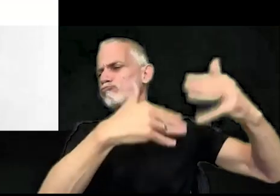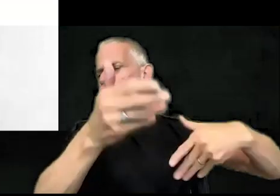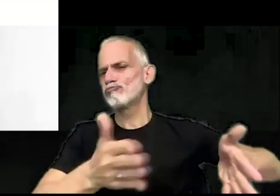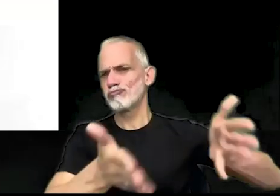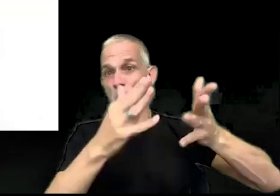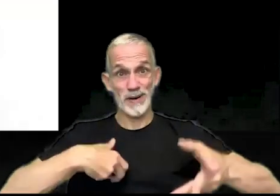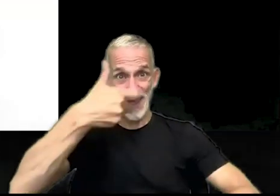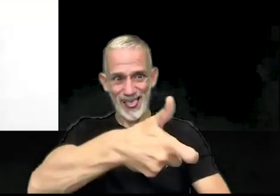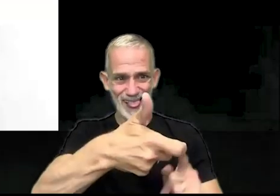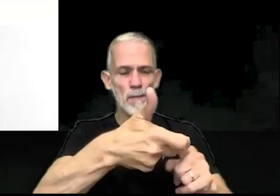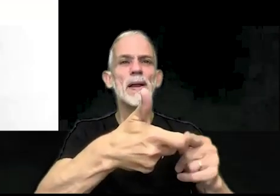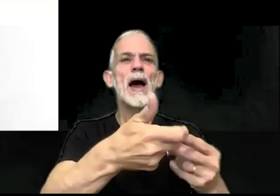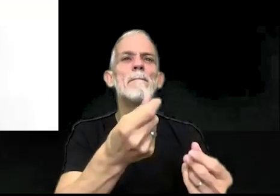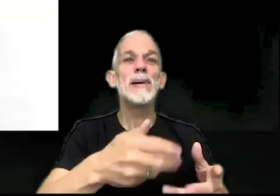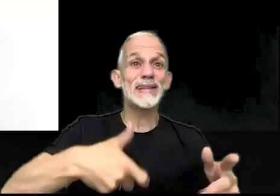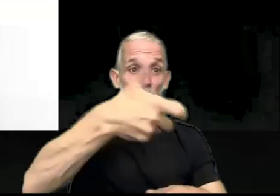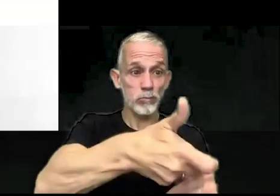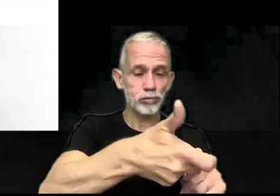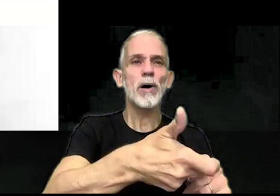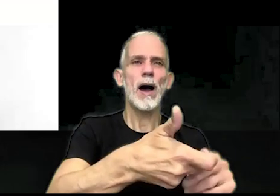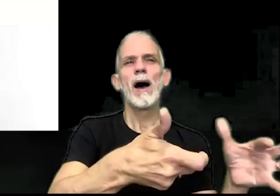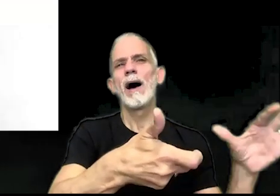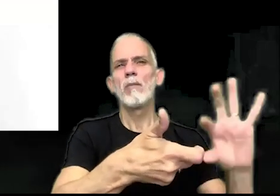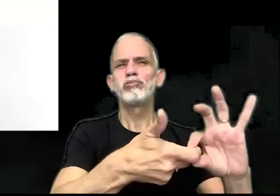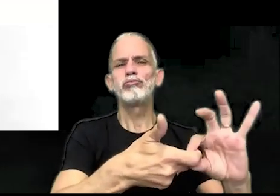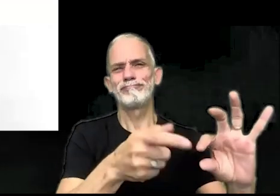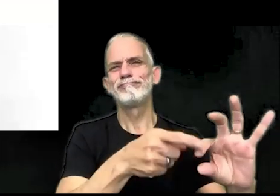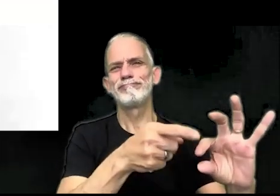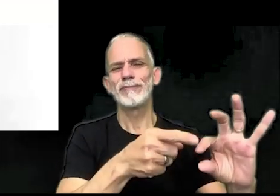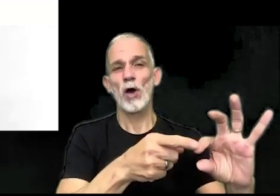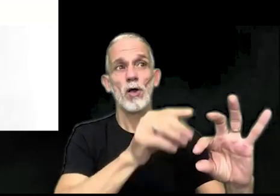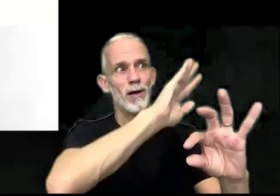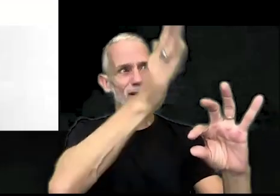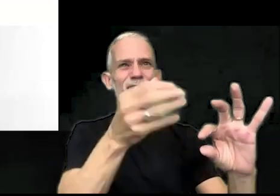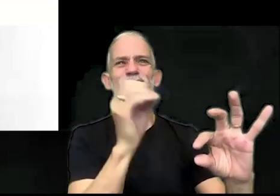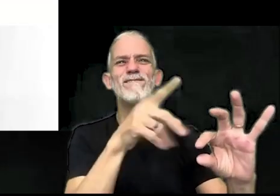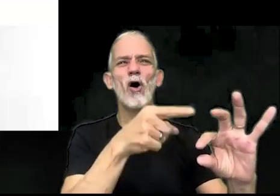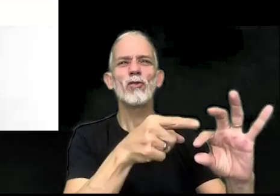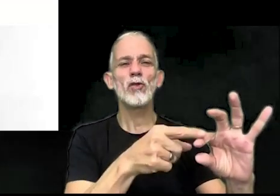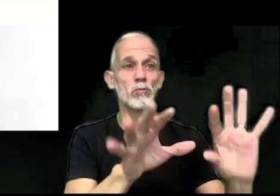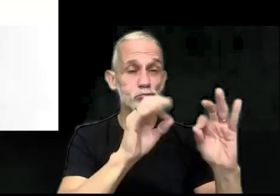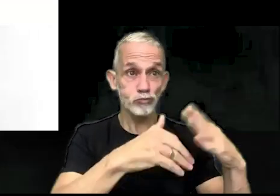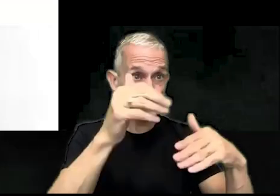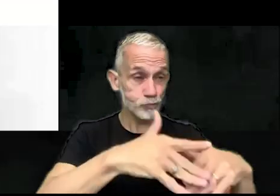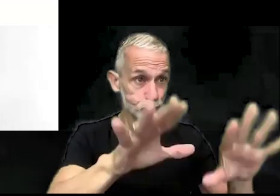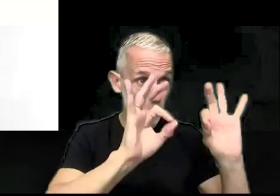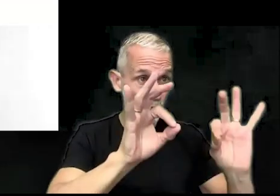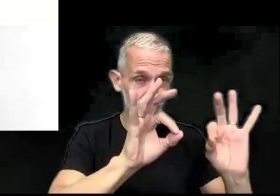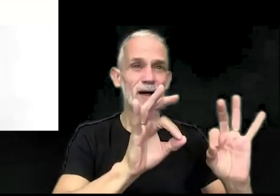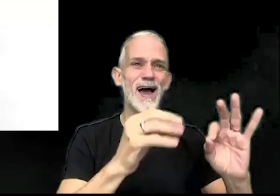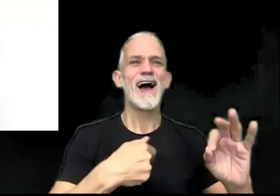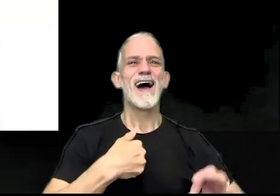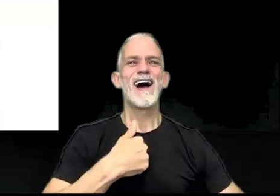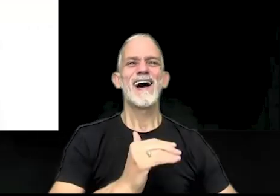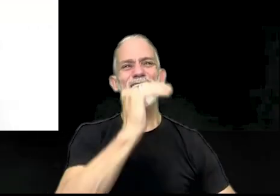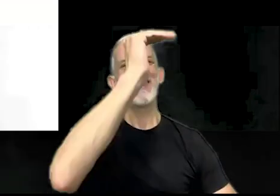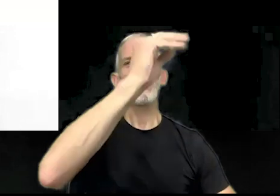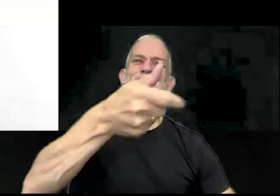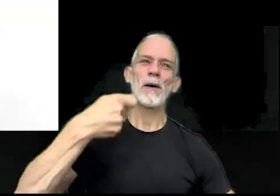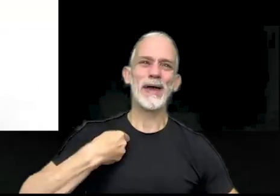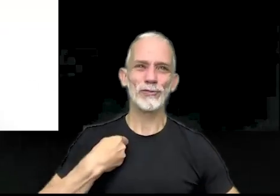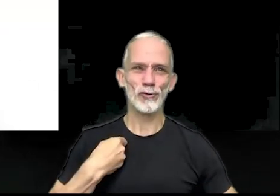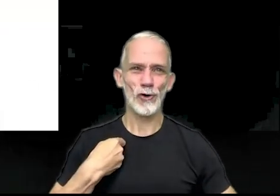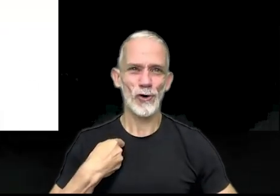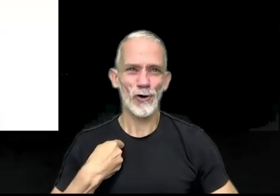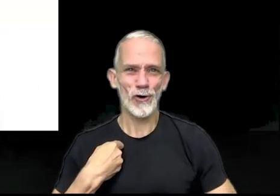obra, pero ese capital está emparentado con que a la finalización de la obra yo voy a recibir